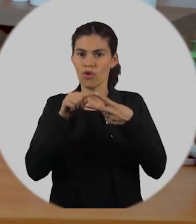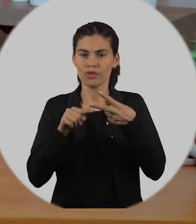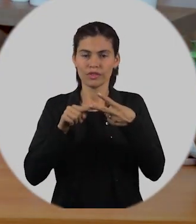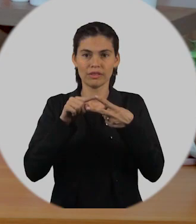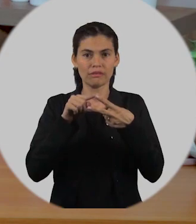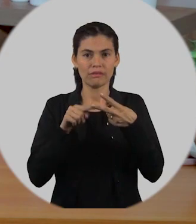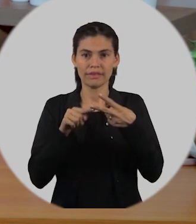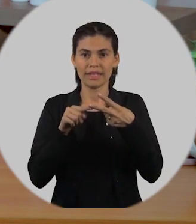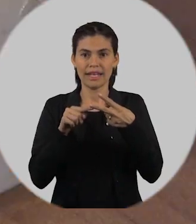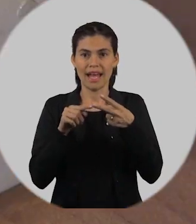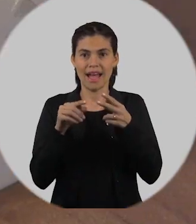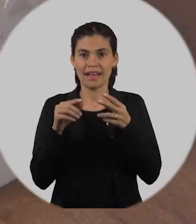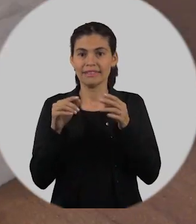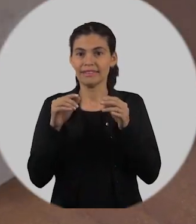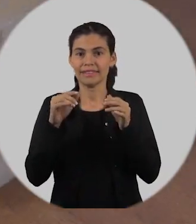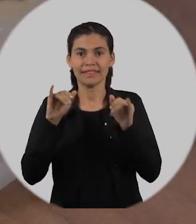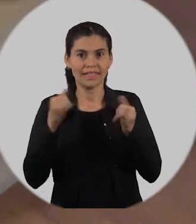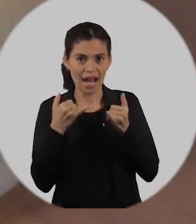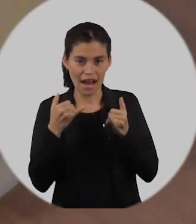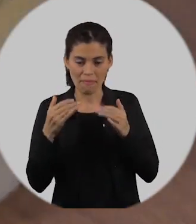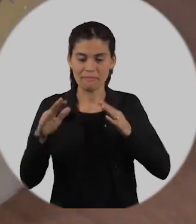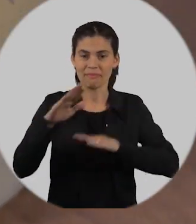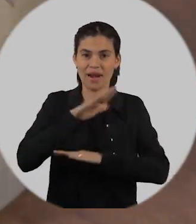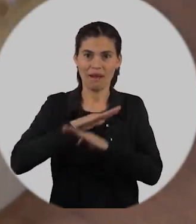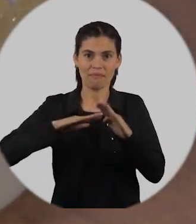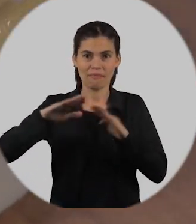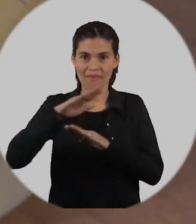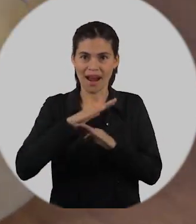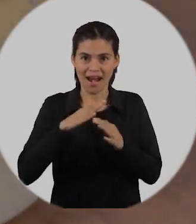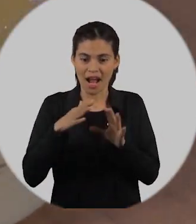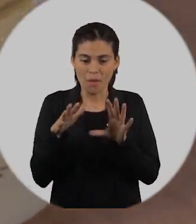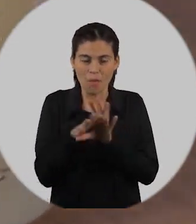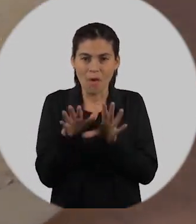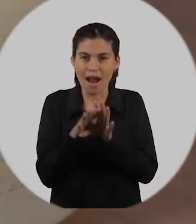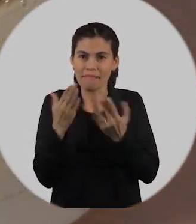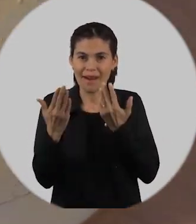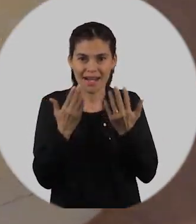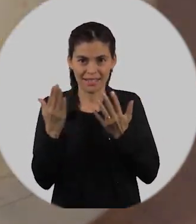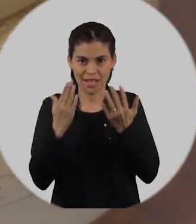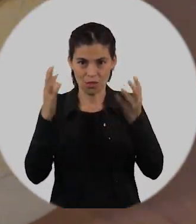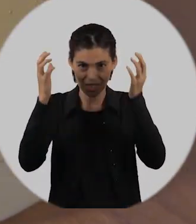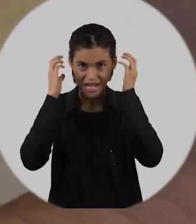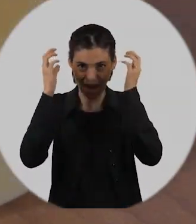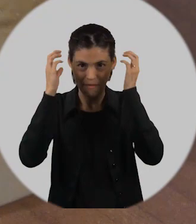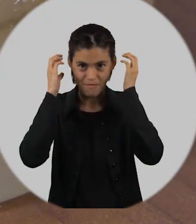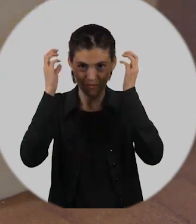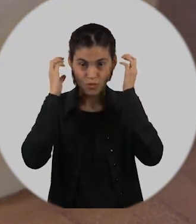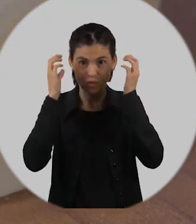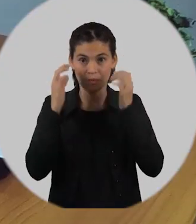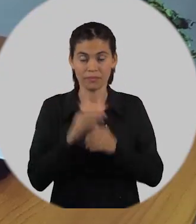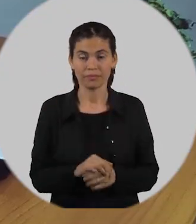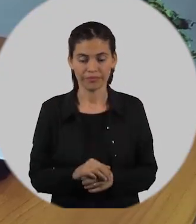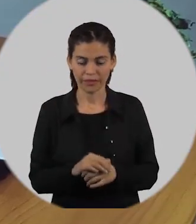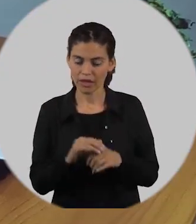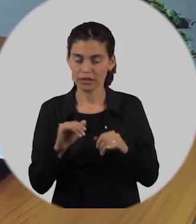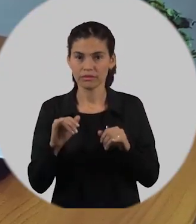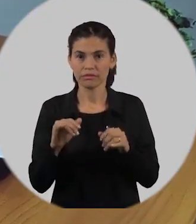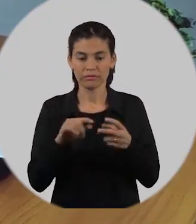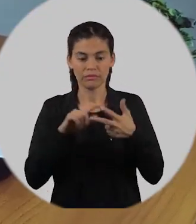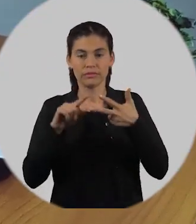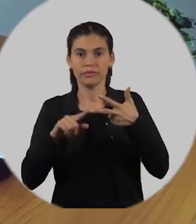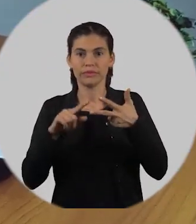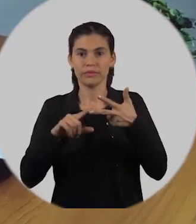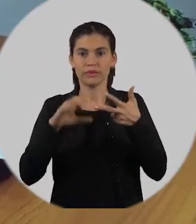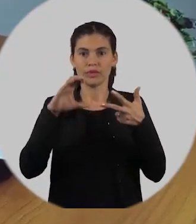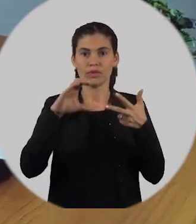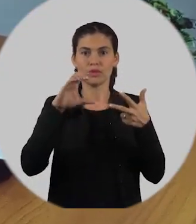Las dos bases hacen que se forme la textura del shampoo y la espuma. Colocamos